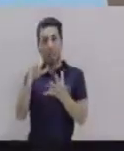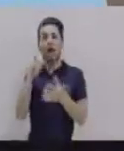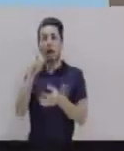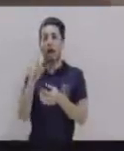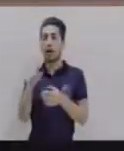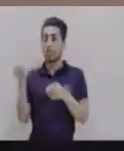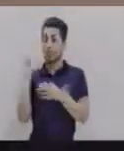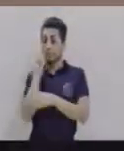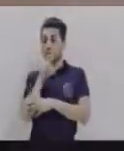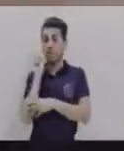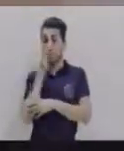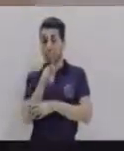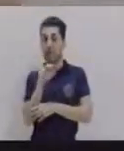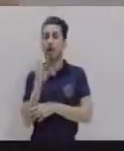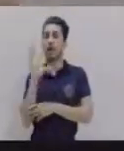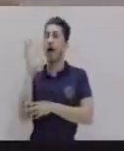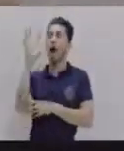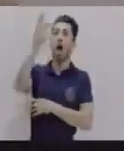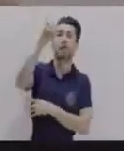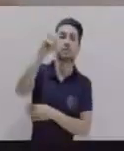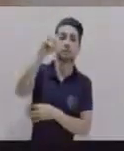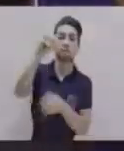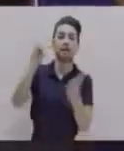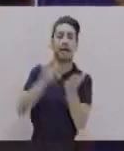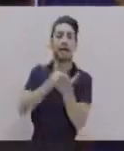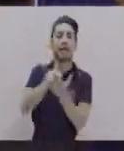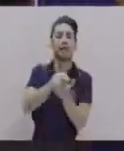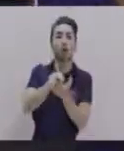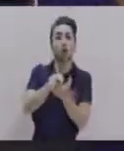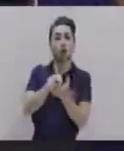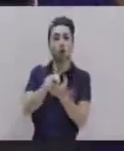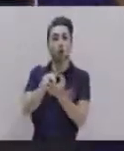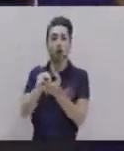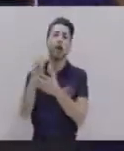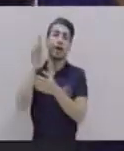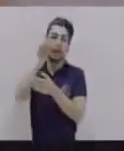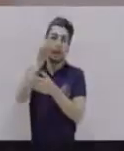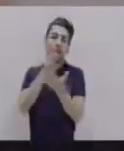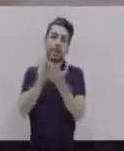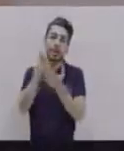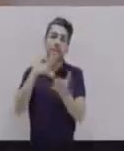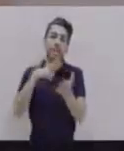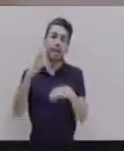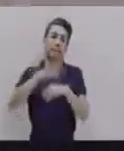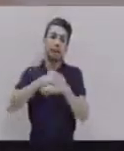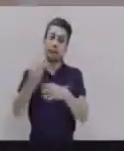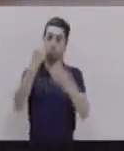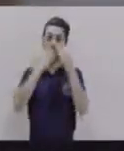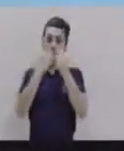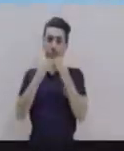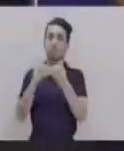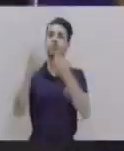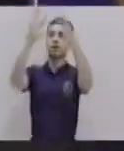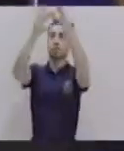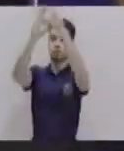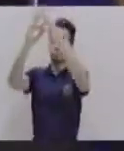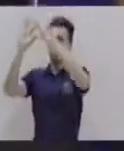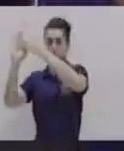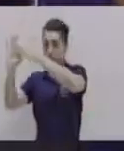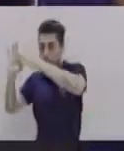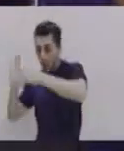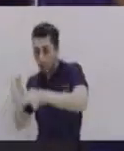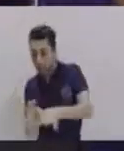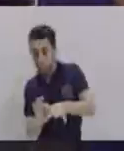ratón, y este ratón ya tiene más alimento y más propiedades. Y por último tenemos un